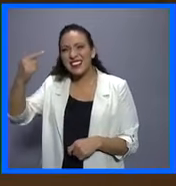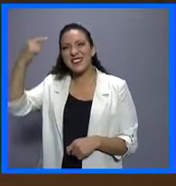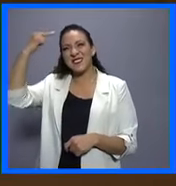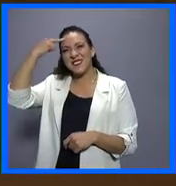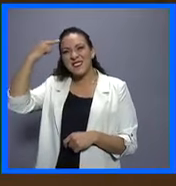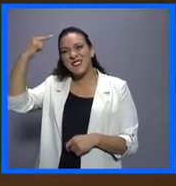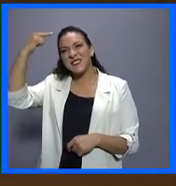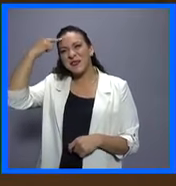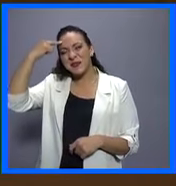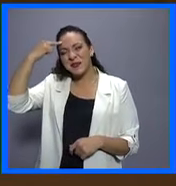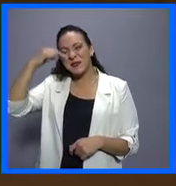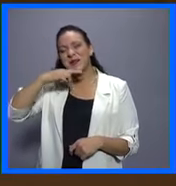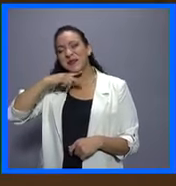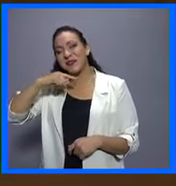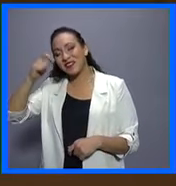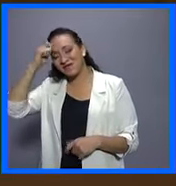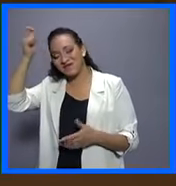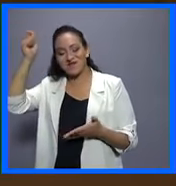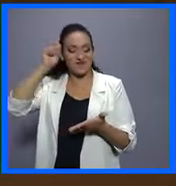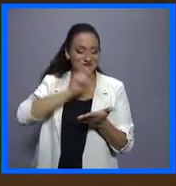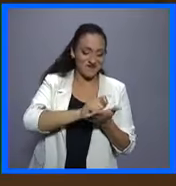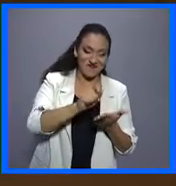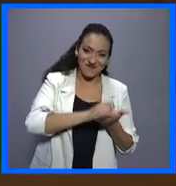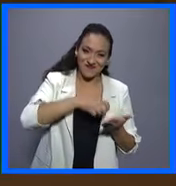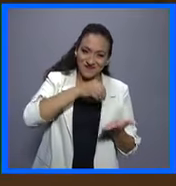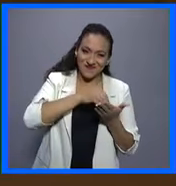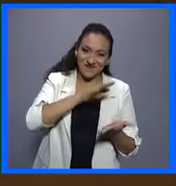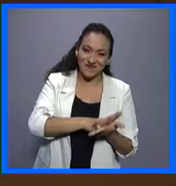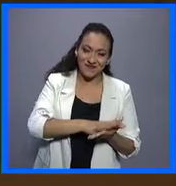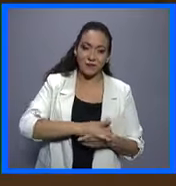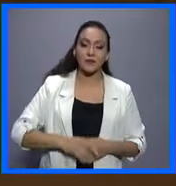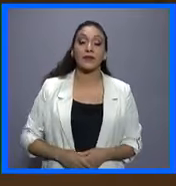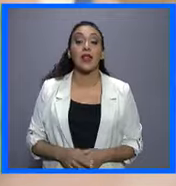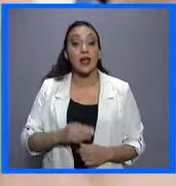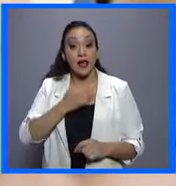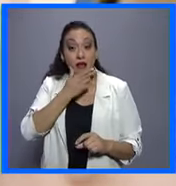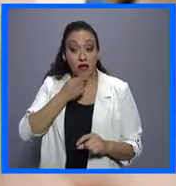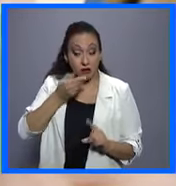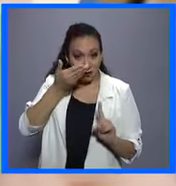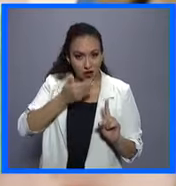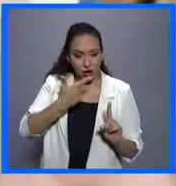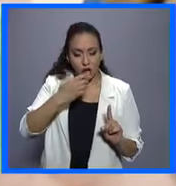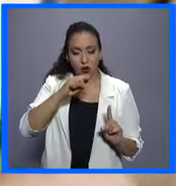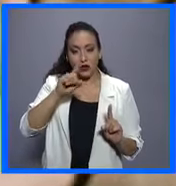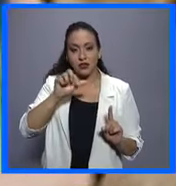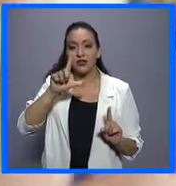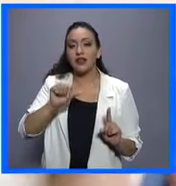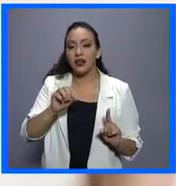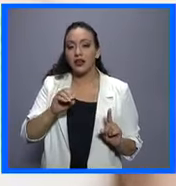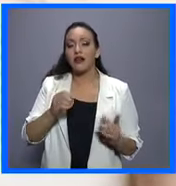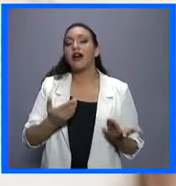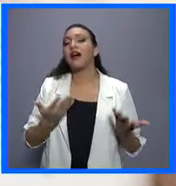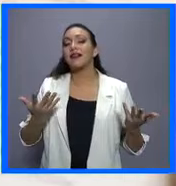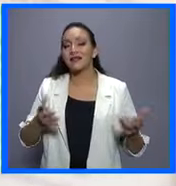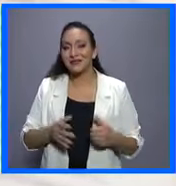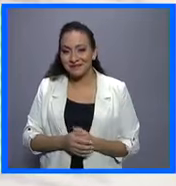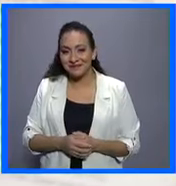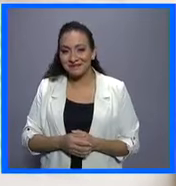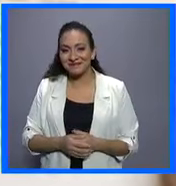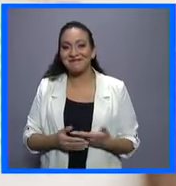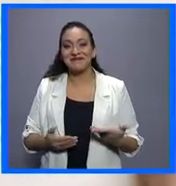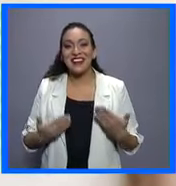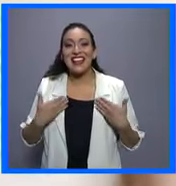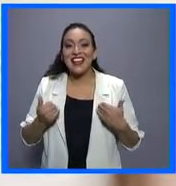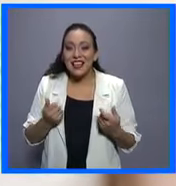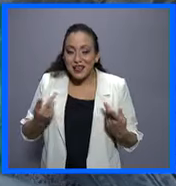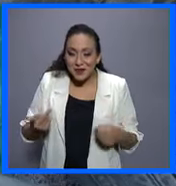al pecho del lector. Para Gonzalo Celorio, la literatura tiene la capacidad de exorcizar nuestra complicada